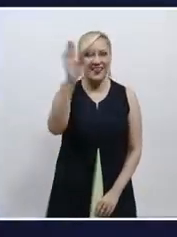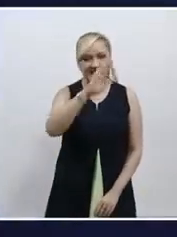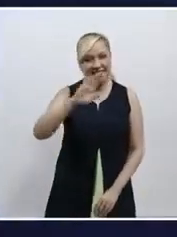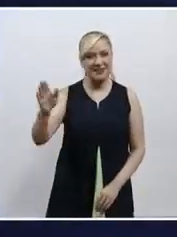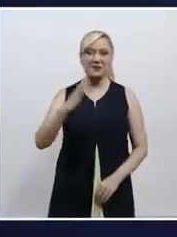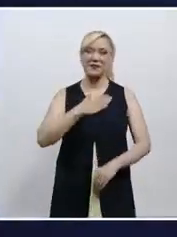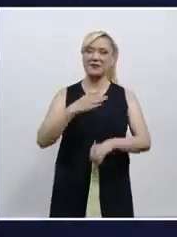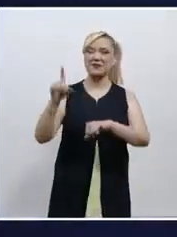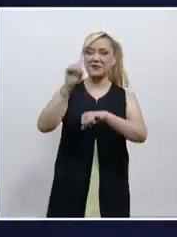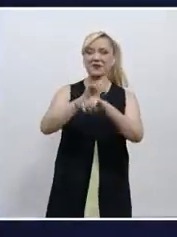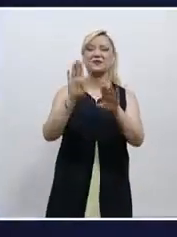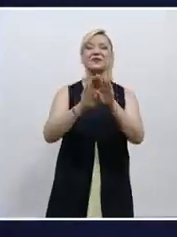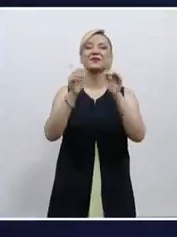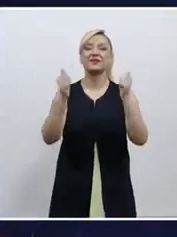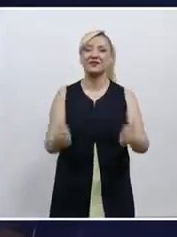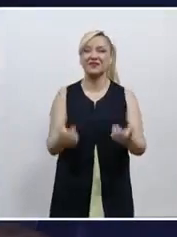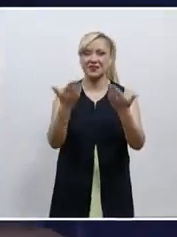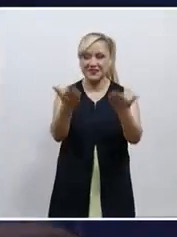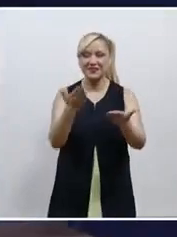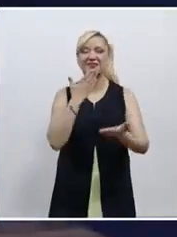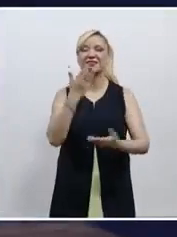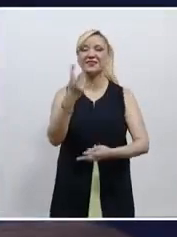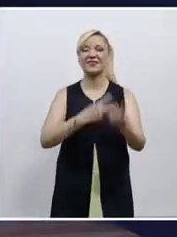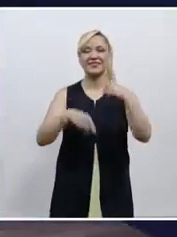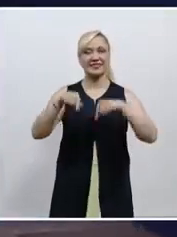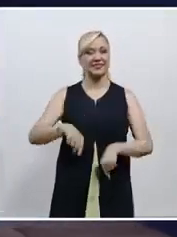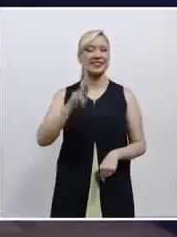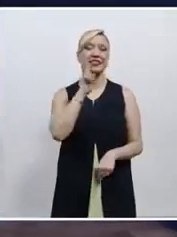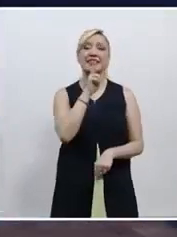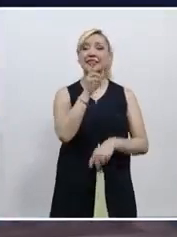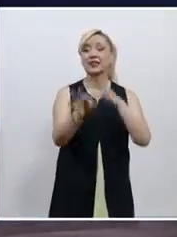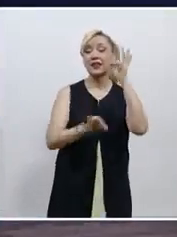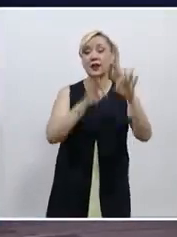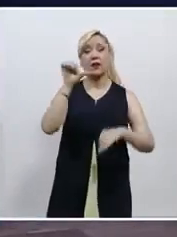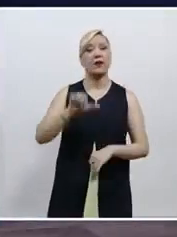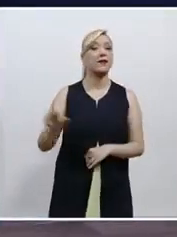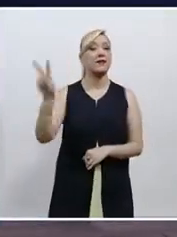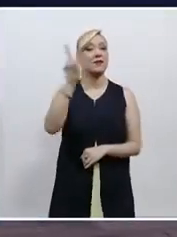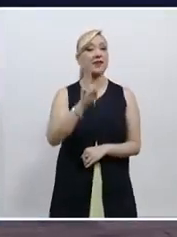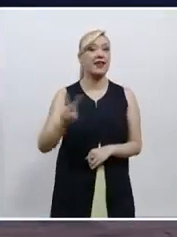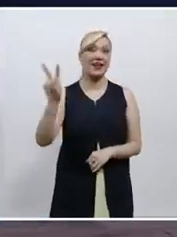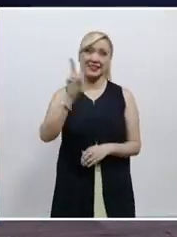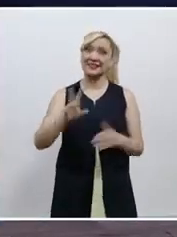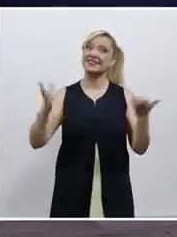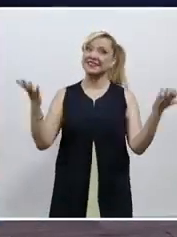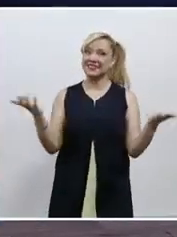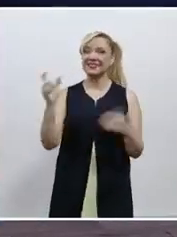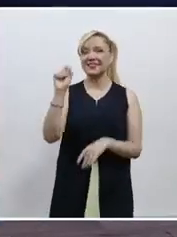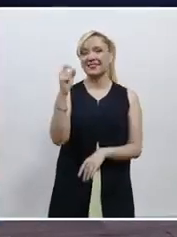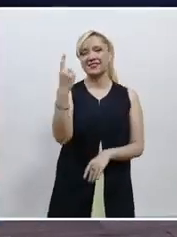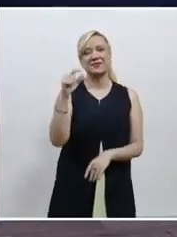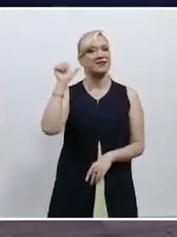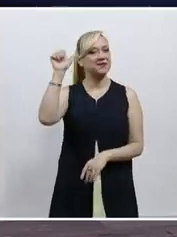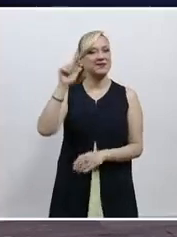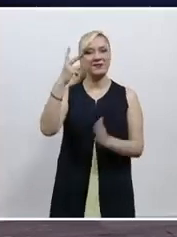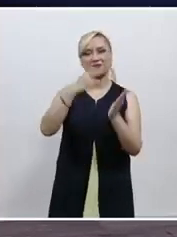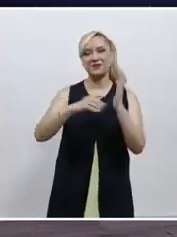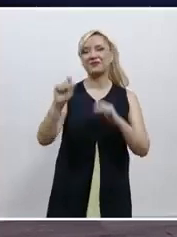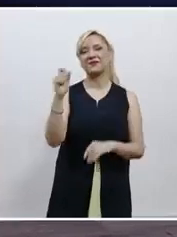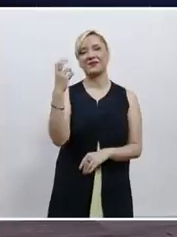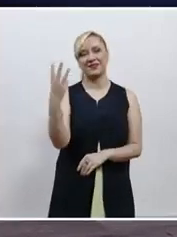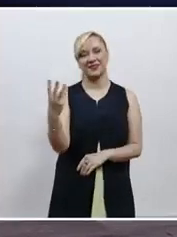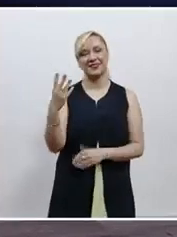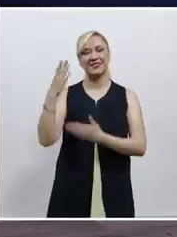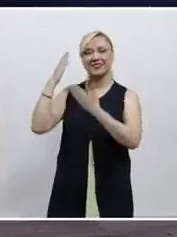tal? Muy buenos días. Les damos la más cordial bienvenida a Poder Informativo. Hoy que es viernes, por fin viernes 21 de abril de 2023.